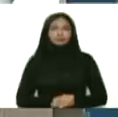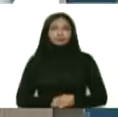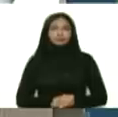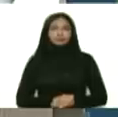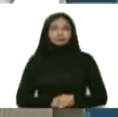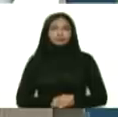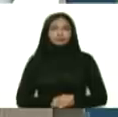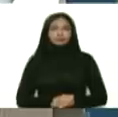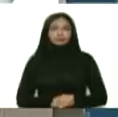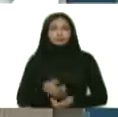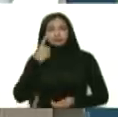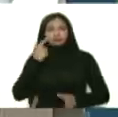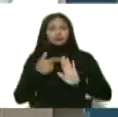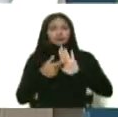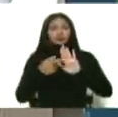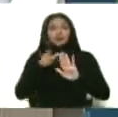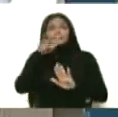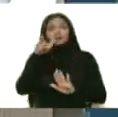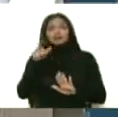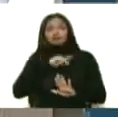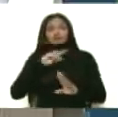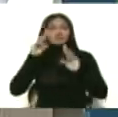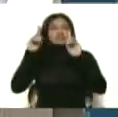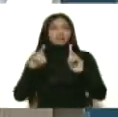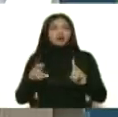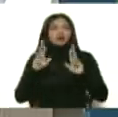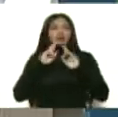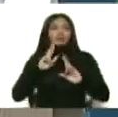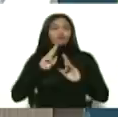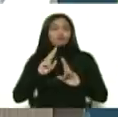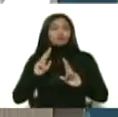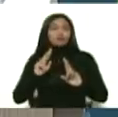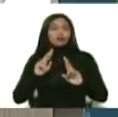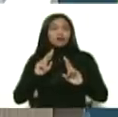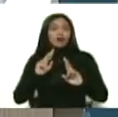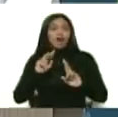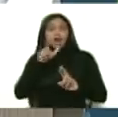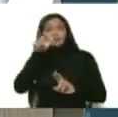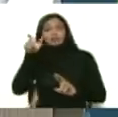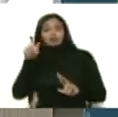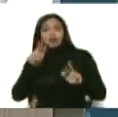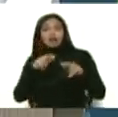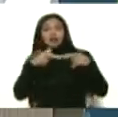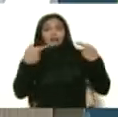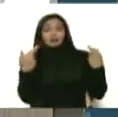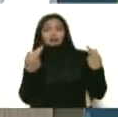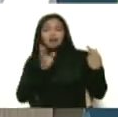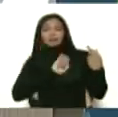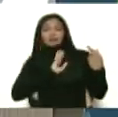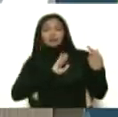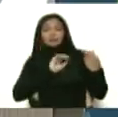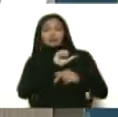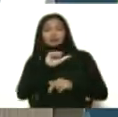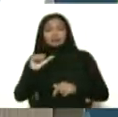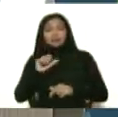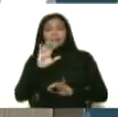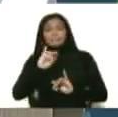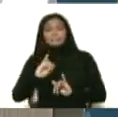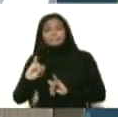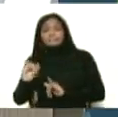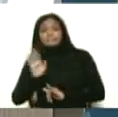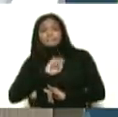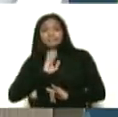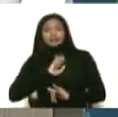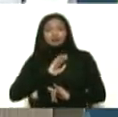Aquí está un usuario. Nosotros decidimos no contestarle a la revista Semana, sino que sean los mismos usuarios colombianos, lectores de la